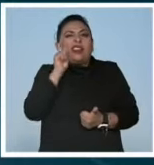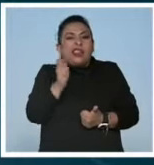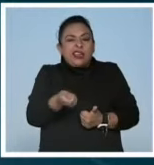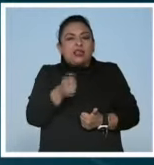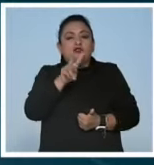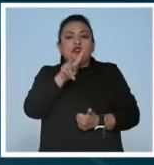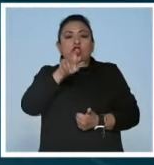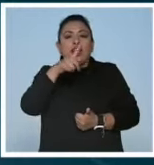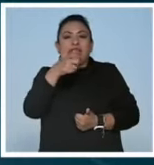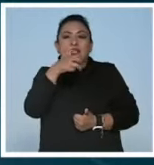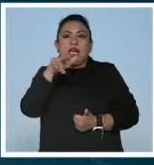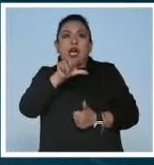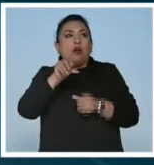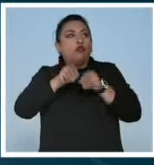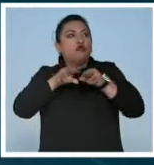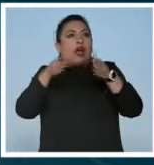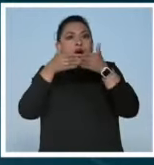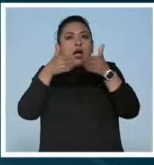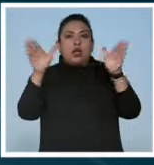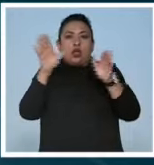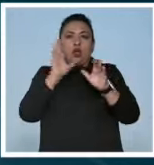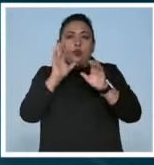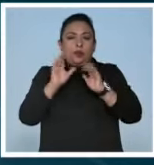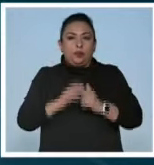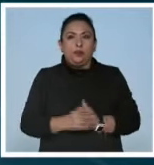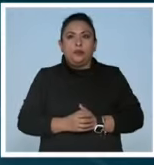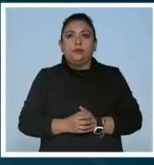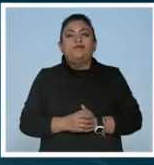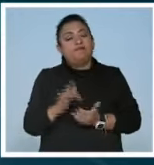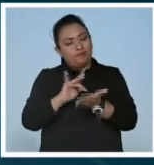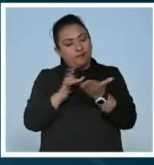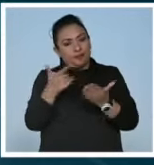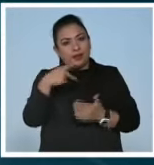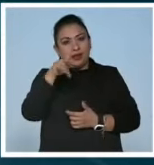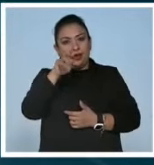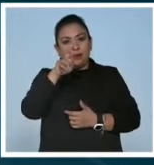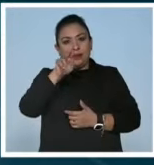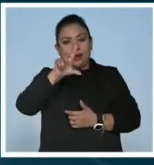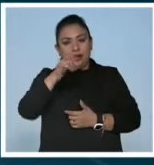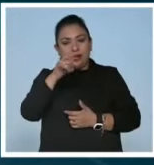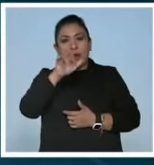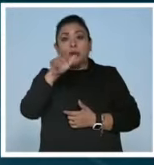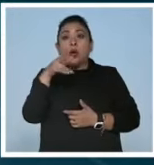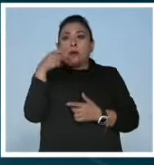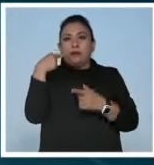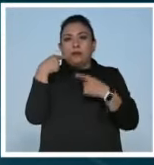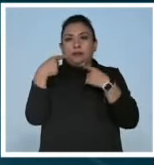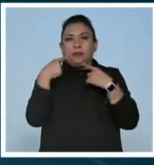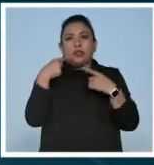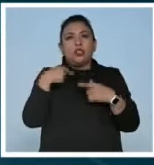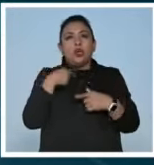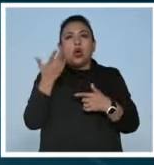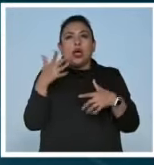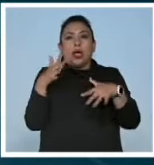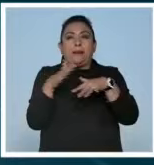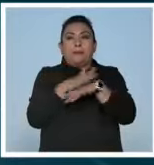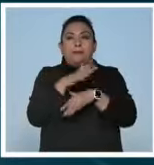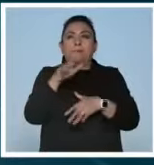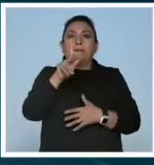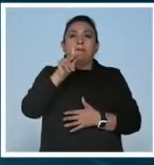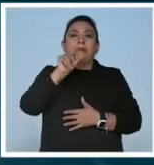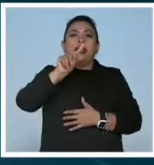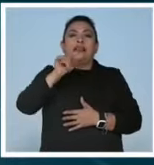género en los medios masivos de comunicación. Gracias a Kimberly Armengol por estas reflexiones. Ya andaba cambiando yo las agendas. Pati